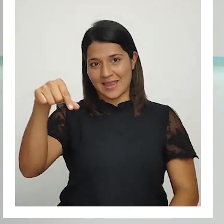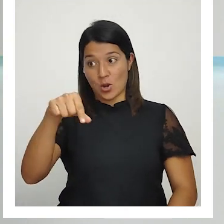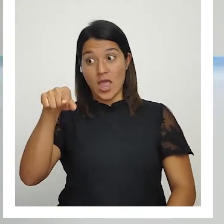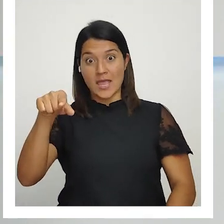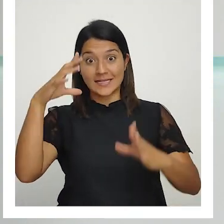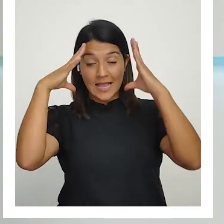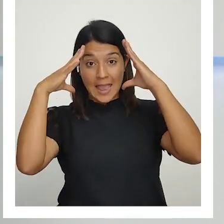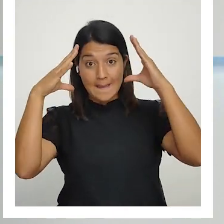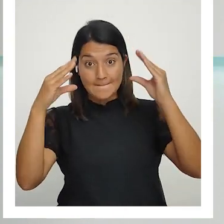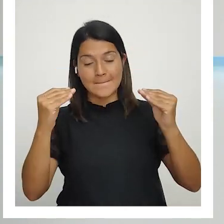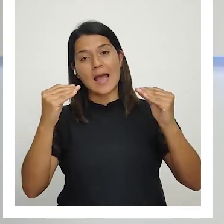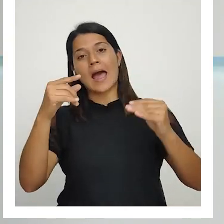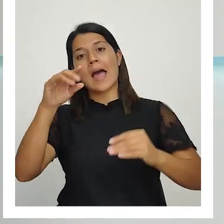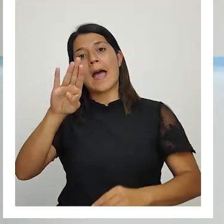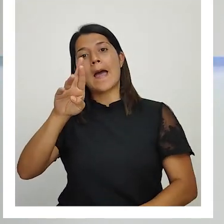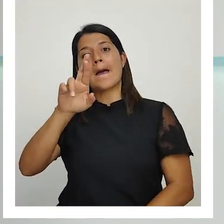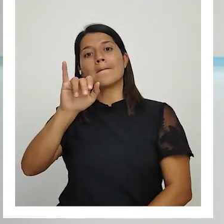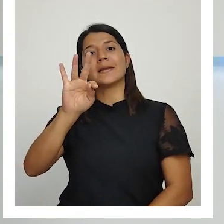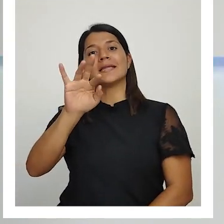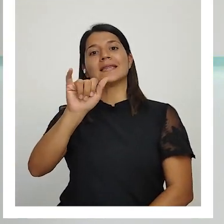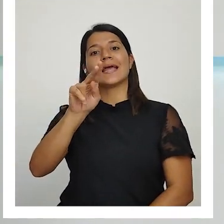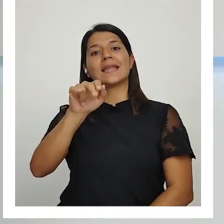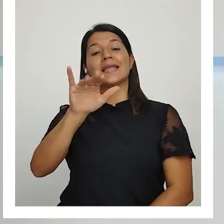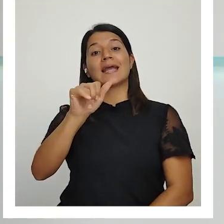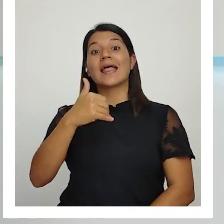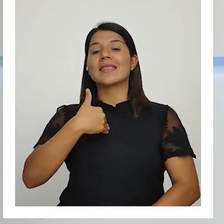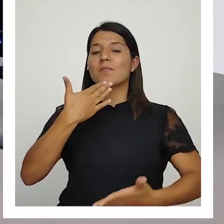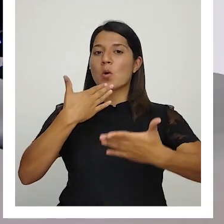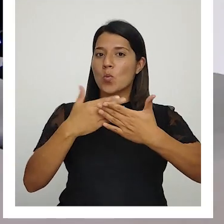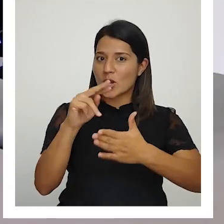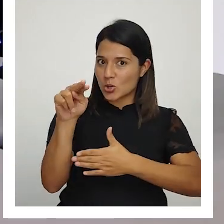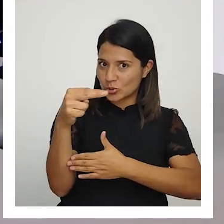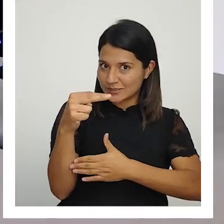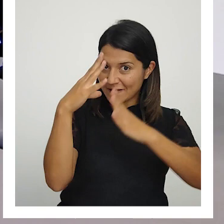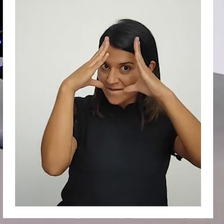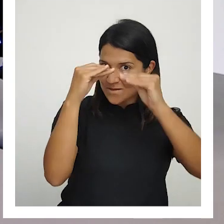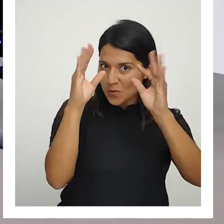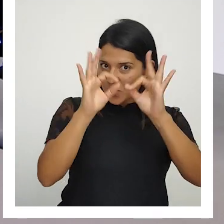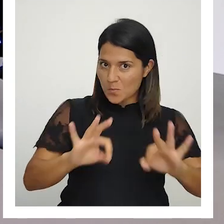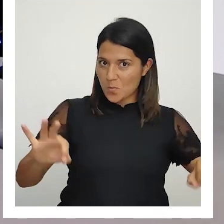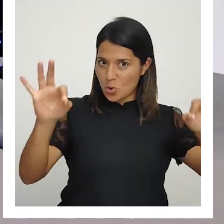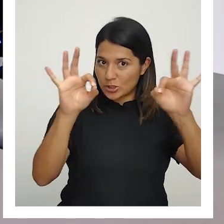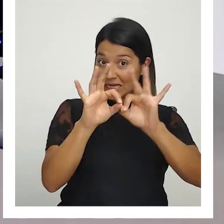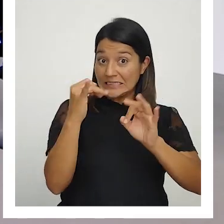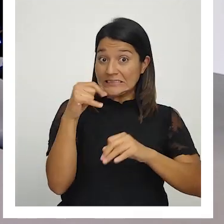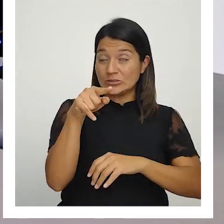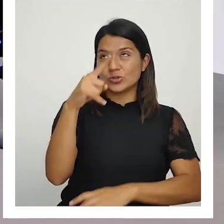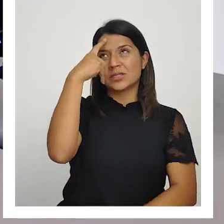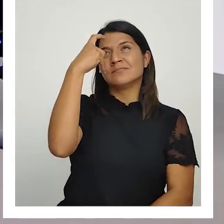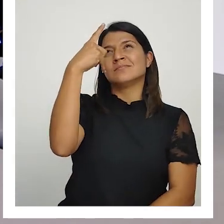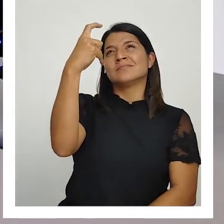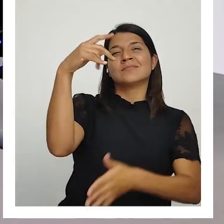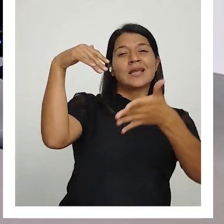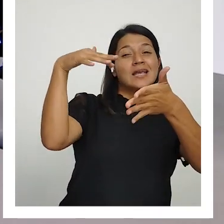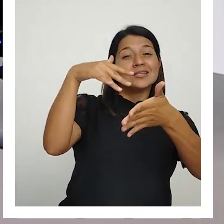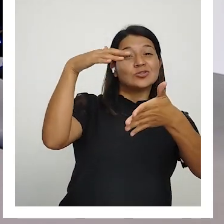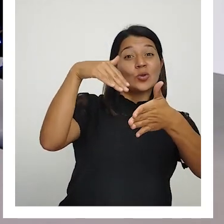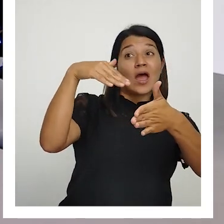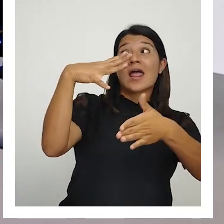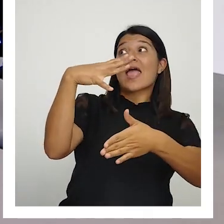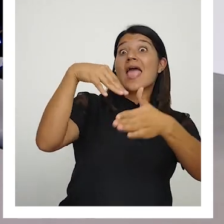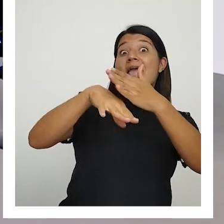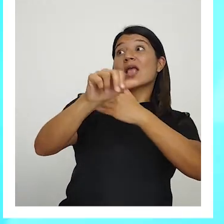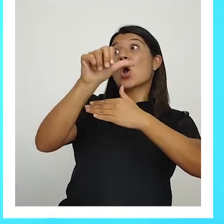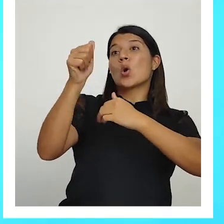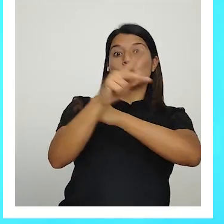buenas noticias, información muy importante. Si su sueño ha sido estudiar fuera de Costa Rica, pues esta podría ser su